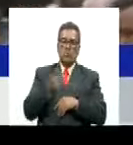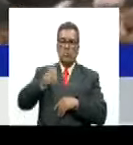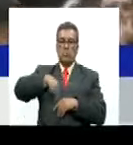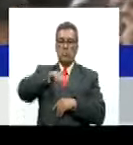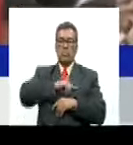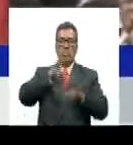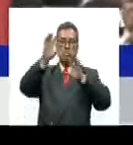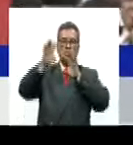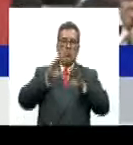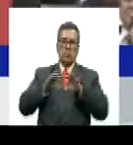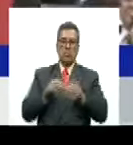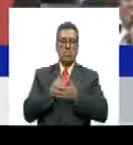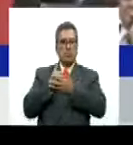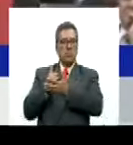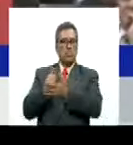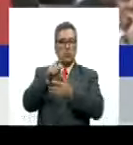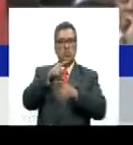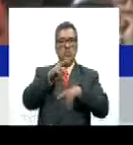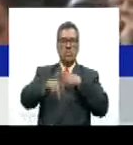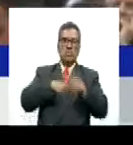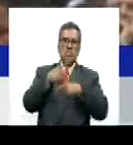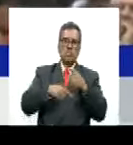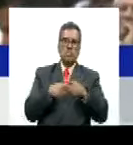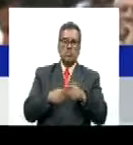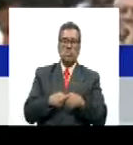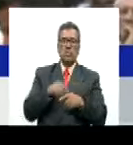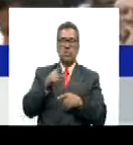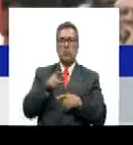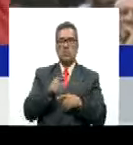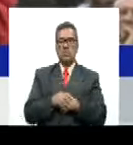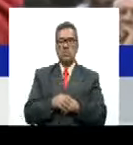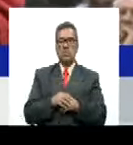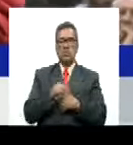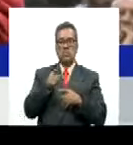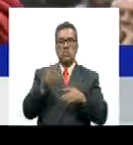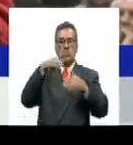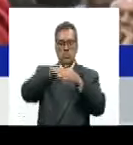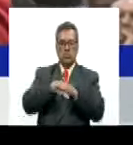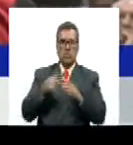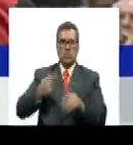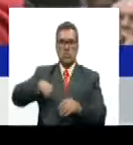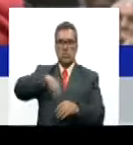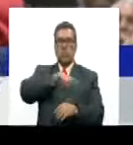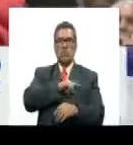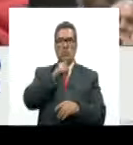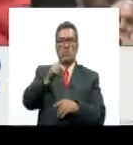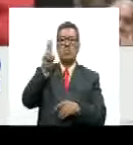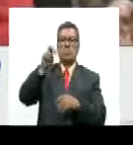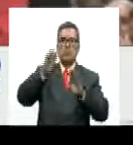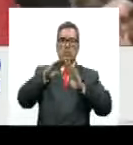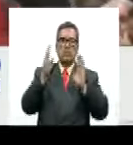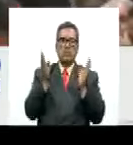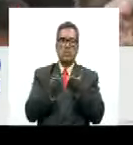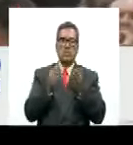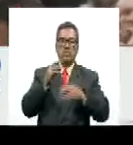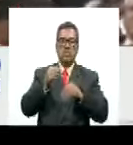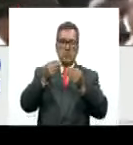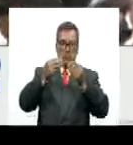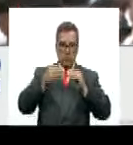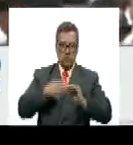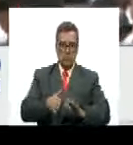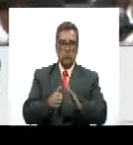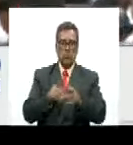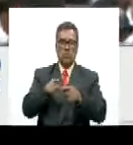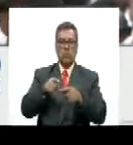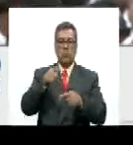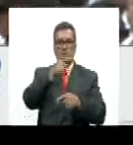nuestras naciones, para la cooperación, para el desarrollo y sobre todo para la inserción nuestra en ese nuevo mundo que están haciendo, donde la